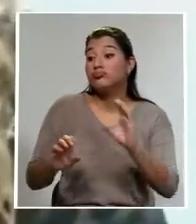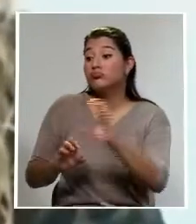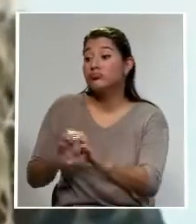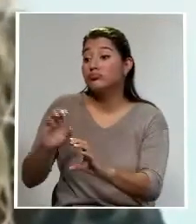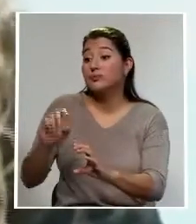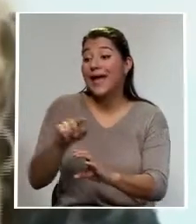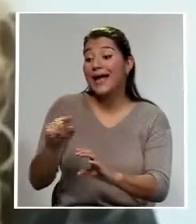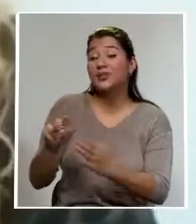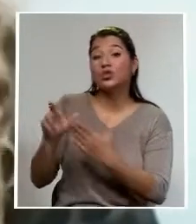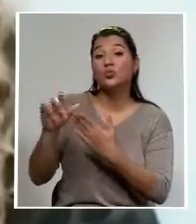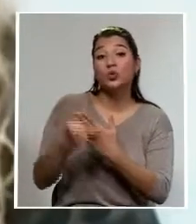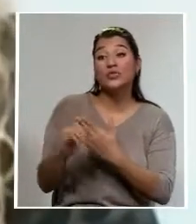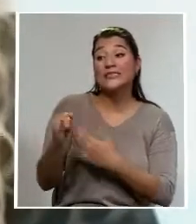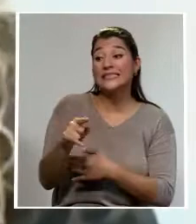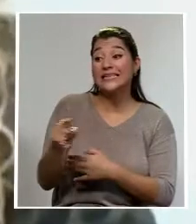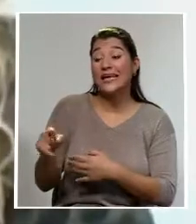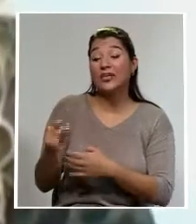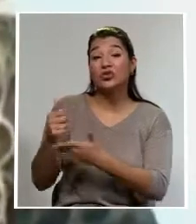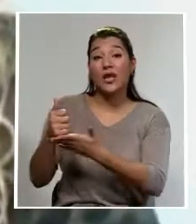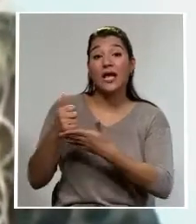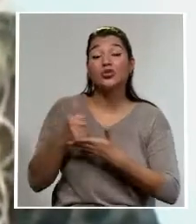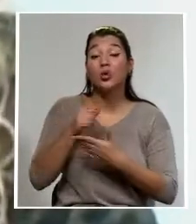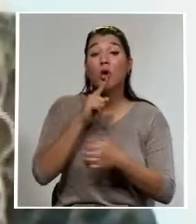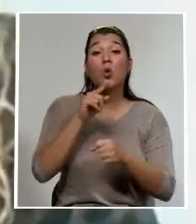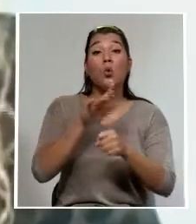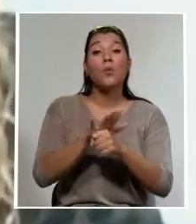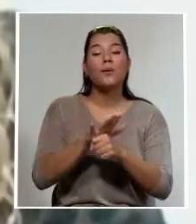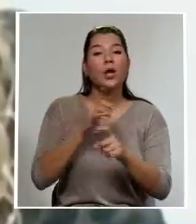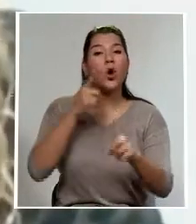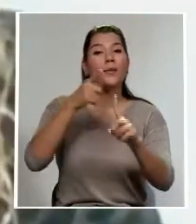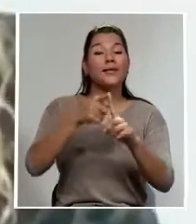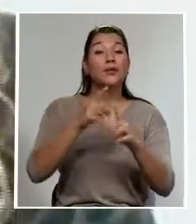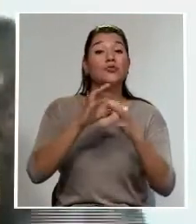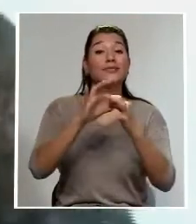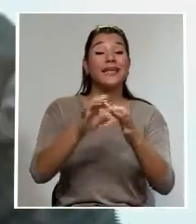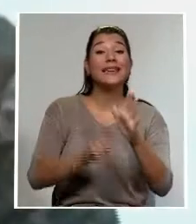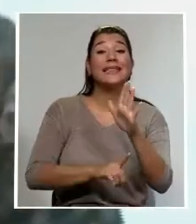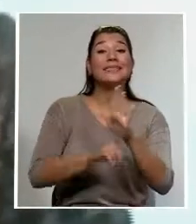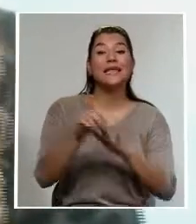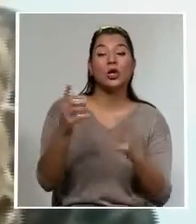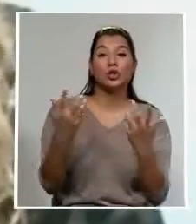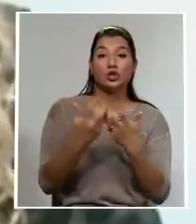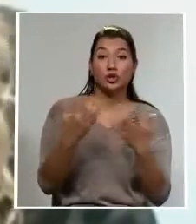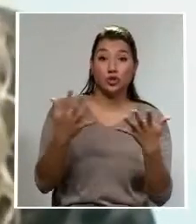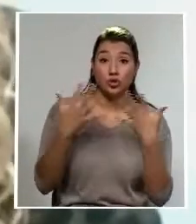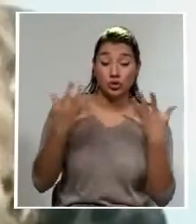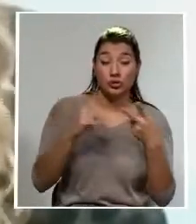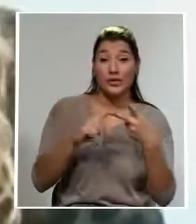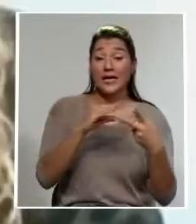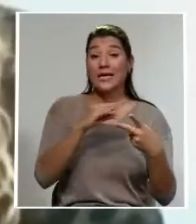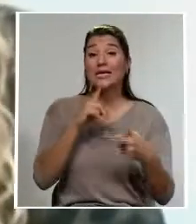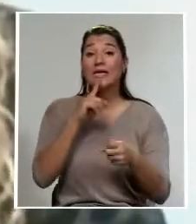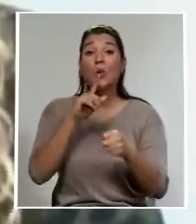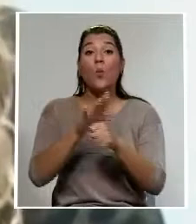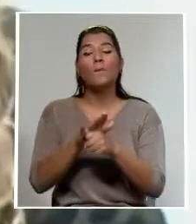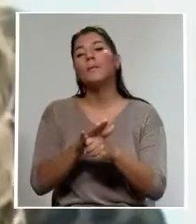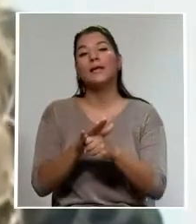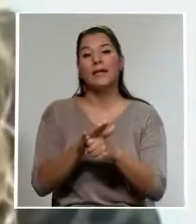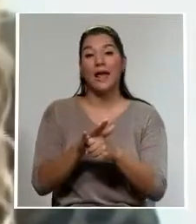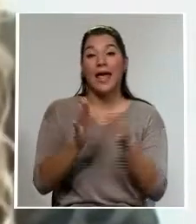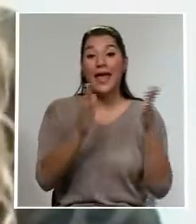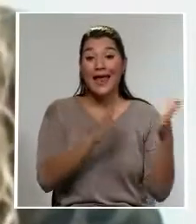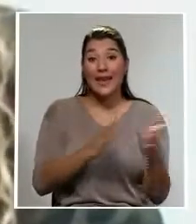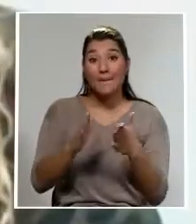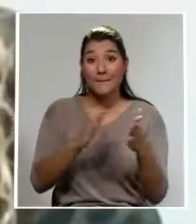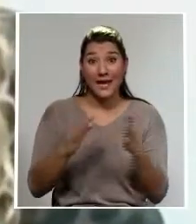ayuden a alcanzar los objetivos de desarrollo sostenible y alcanzar el plan estratégico en el combate al cambio climático